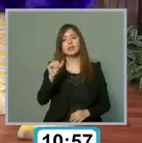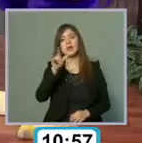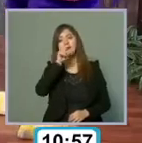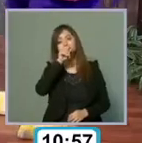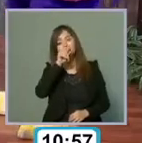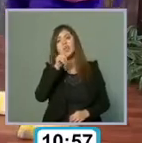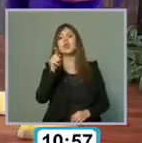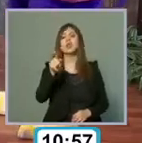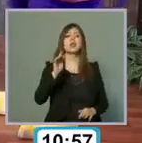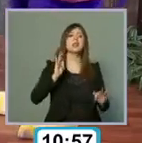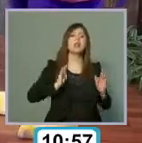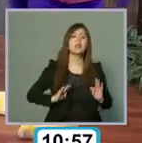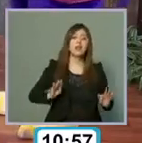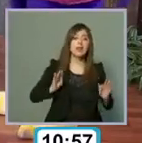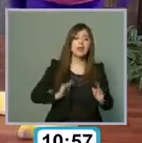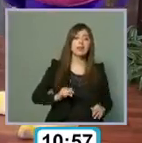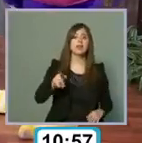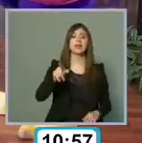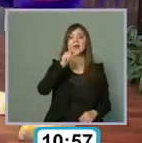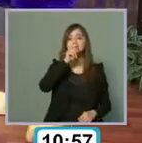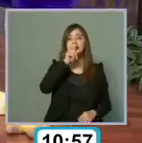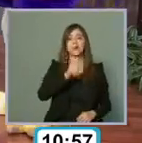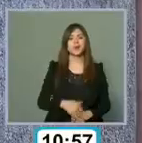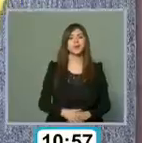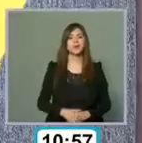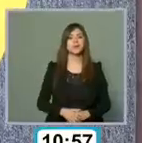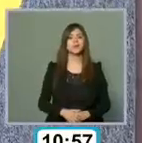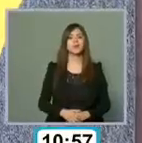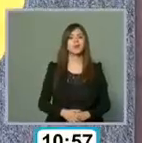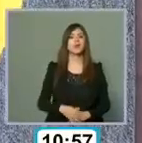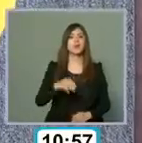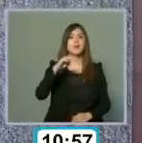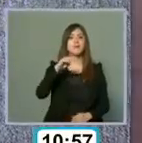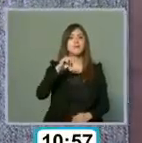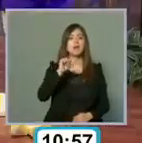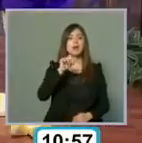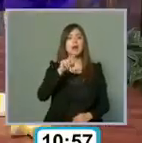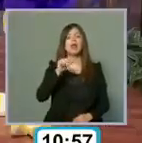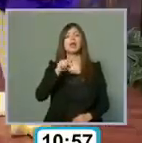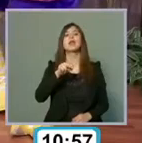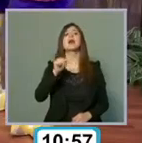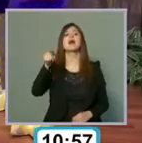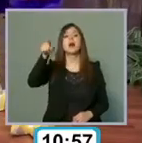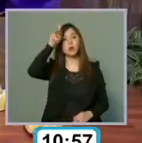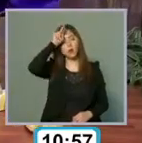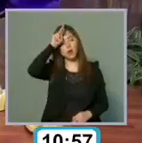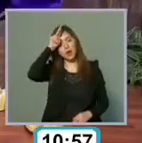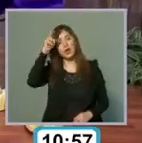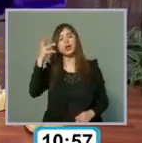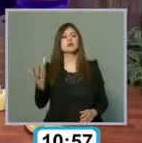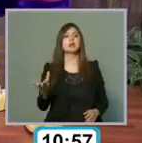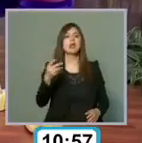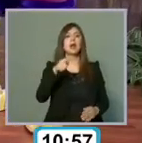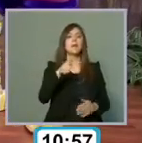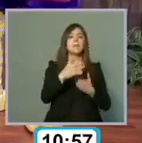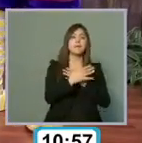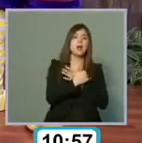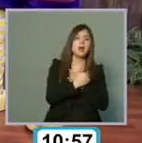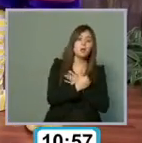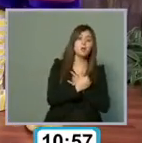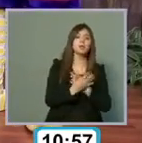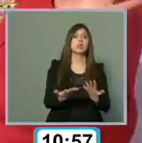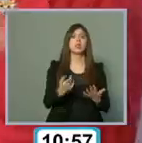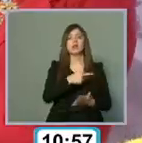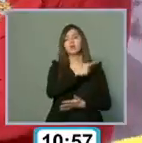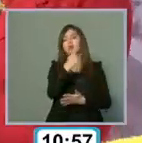Ya tranquilo, pollito, tranquilo. Pollito amarillito, Mariana, la cucaracha, Ajá. mariposita, por